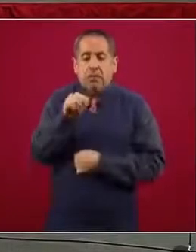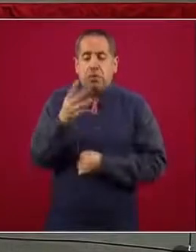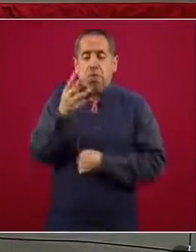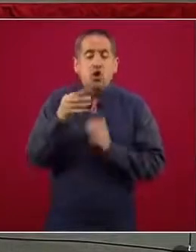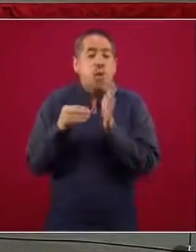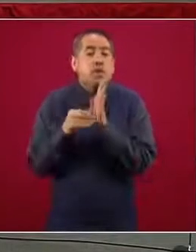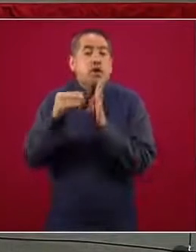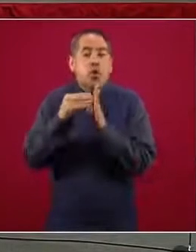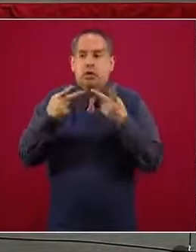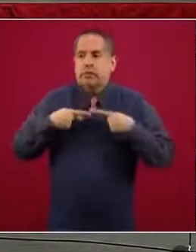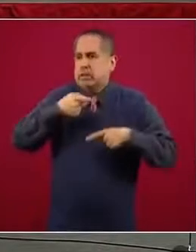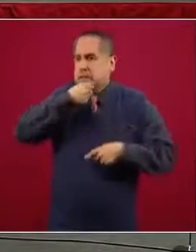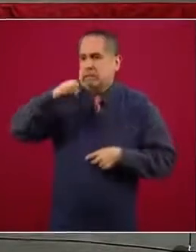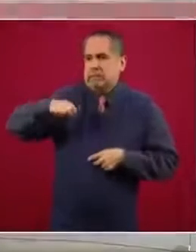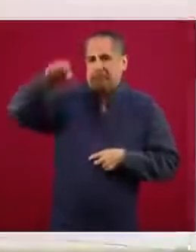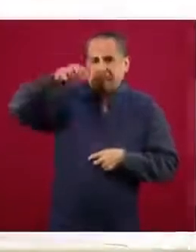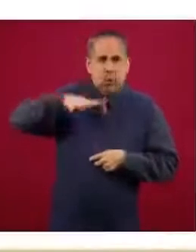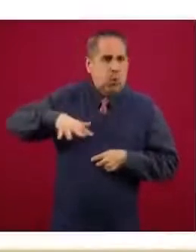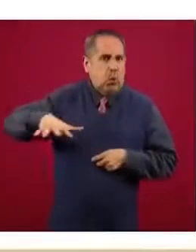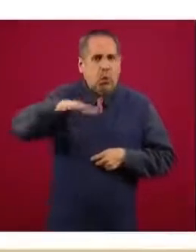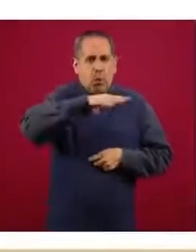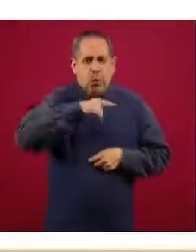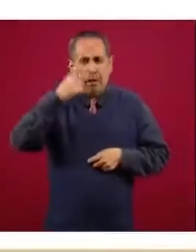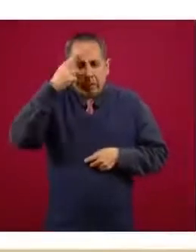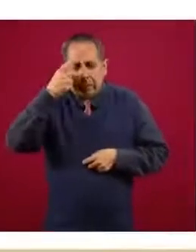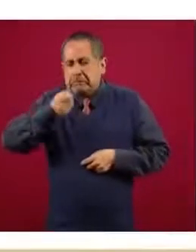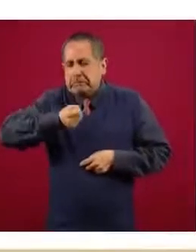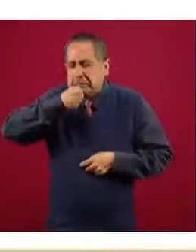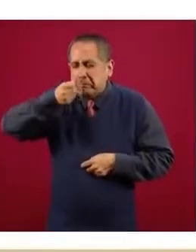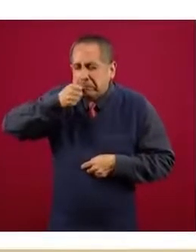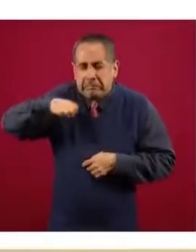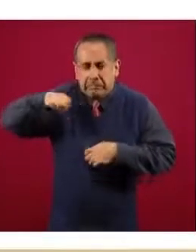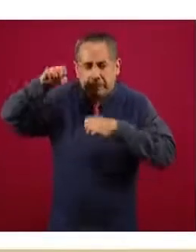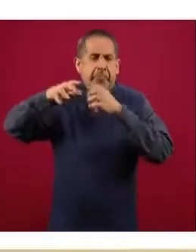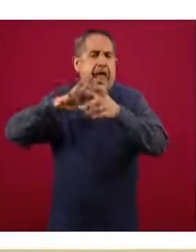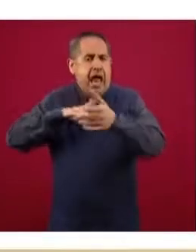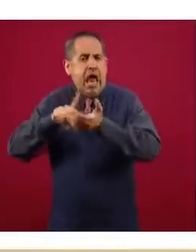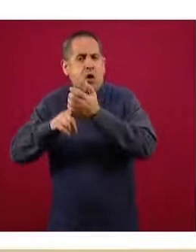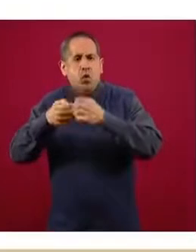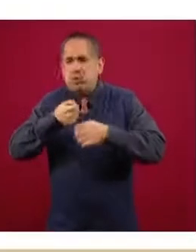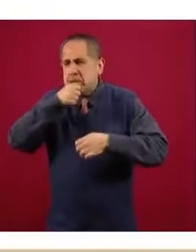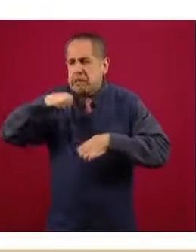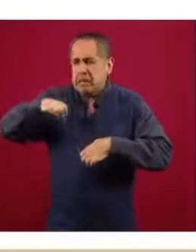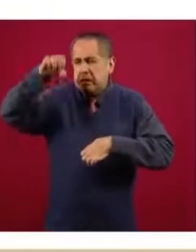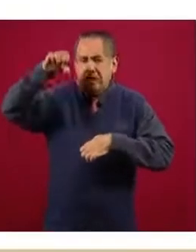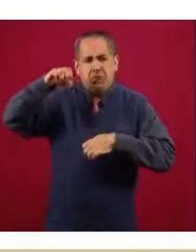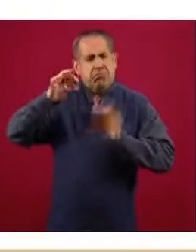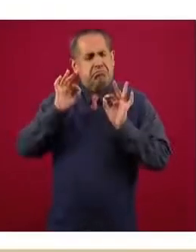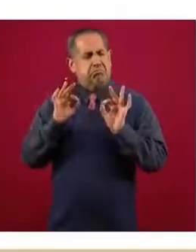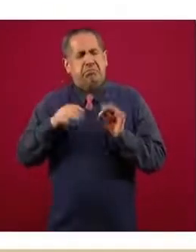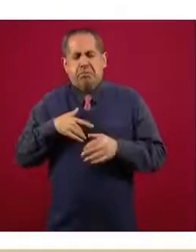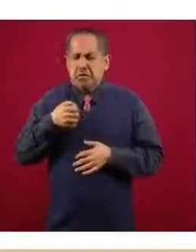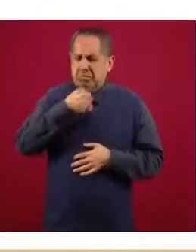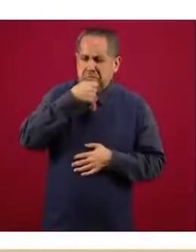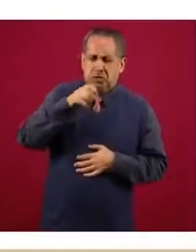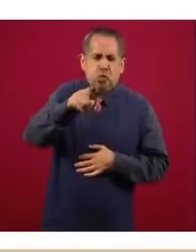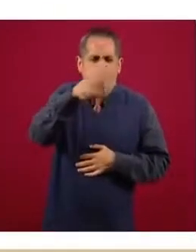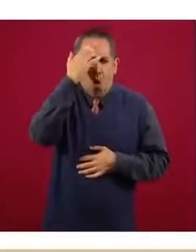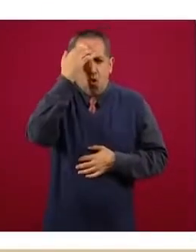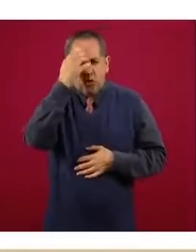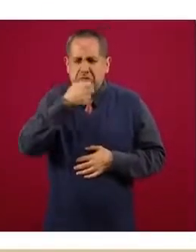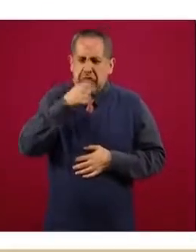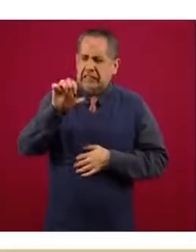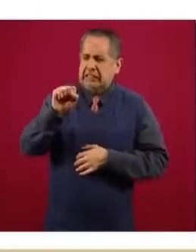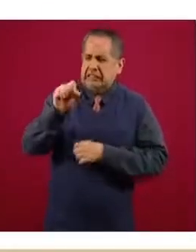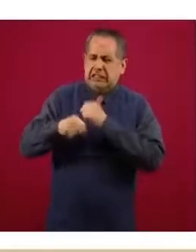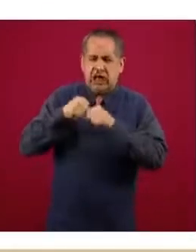de adultos mayores y quiero que pensemos en las vejeces, porque tenemos adultos mayores que han envejecido exitosamente y todos conocemos personas de